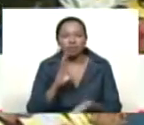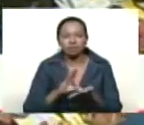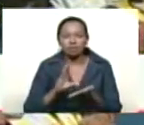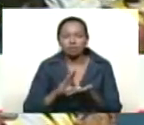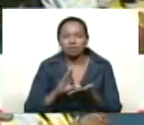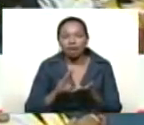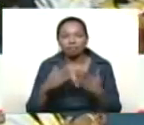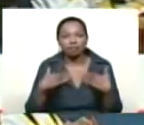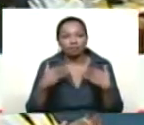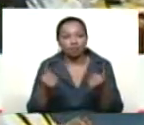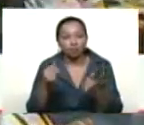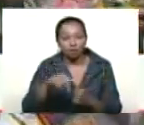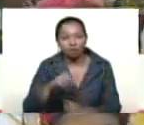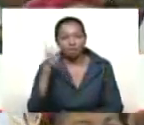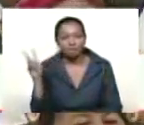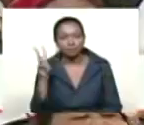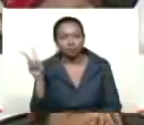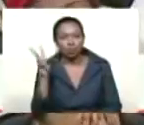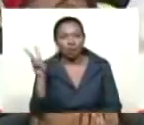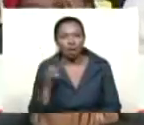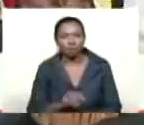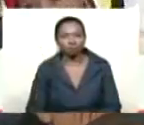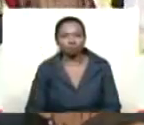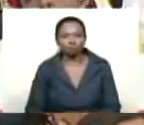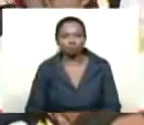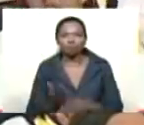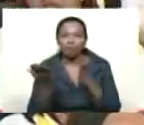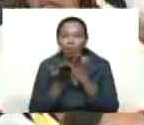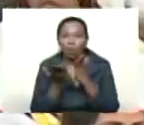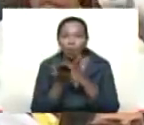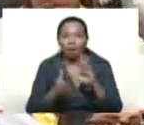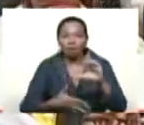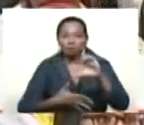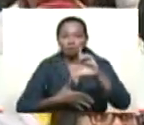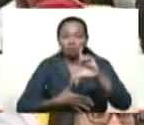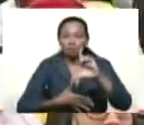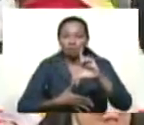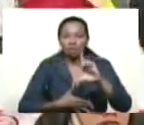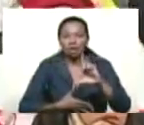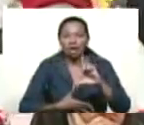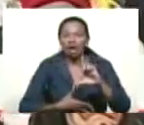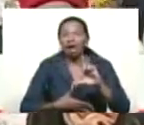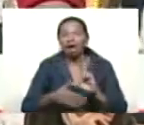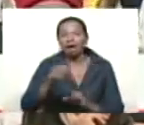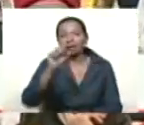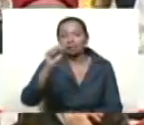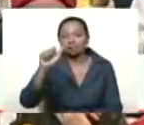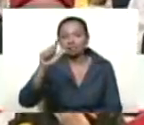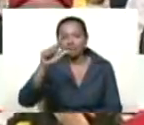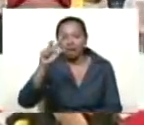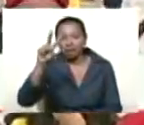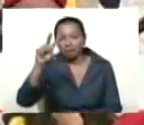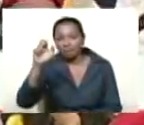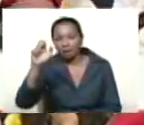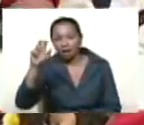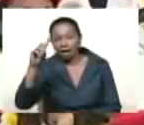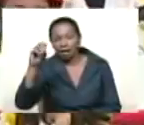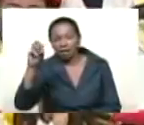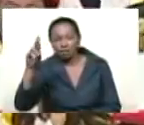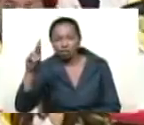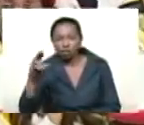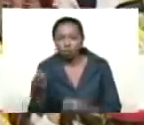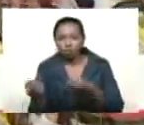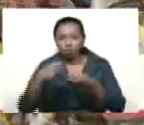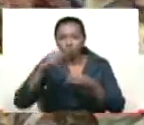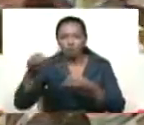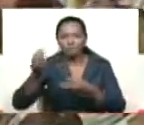Salud en Venezuela. La Escuela Latinoamericana Salvador Allende, a partir de hoy, forma parte del sistema de estudios de